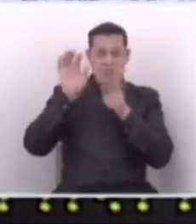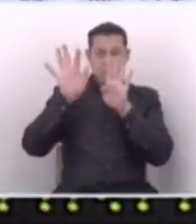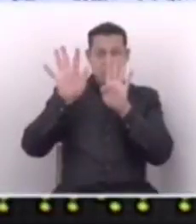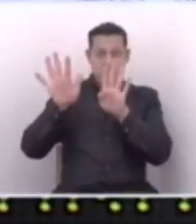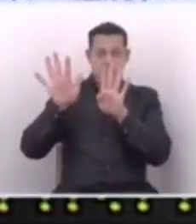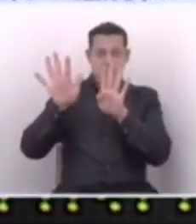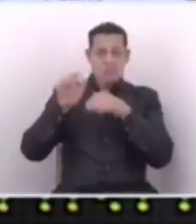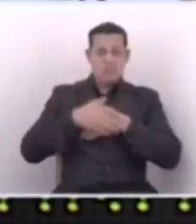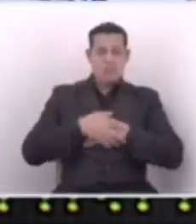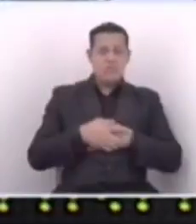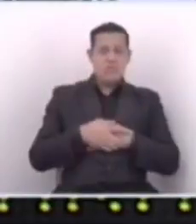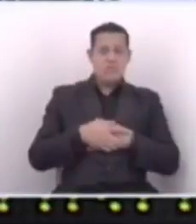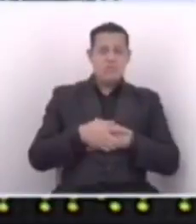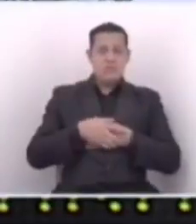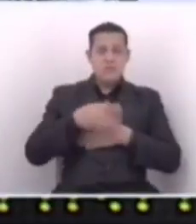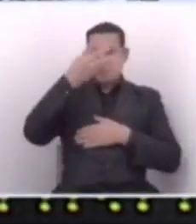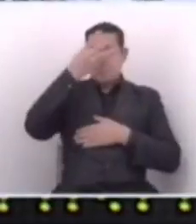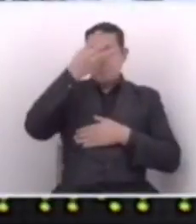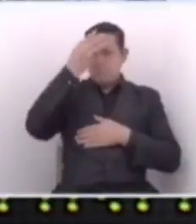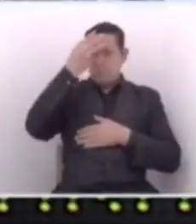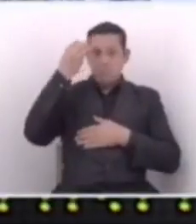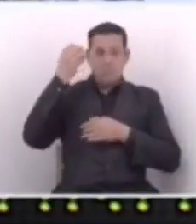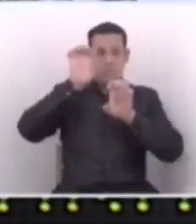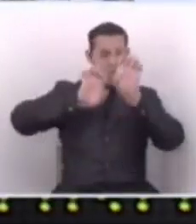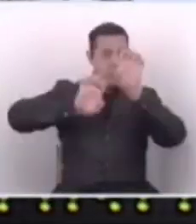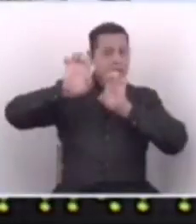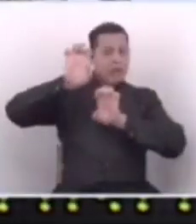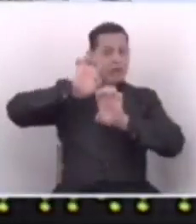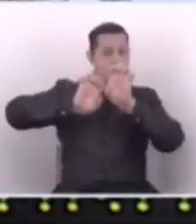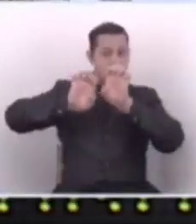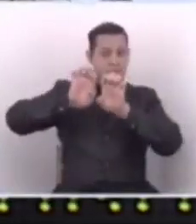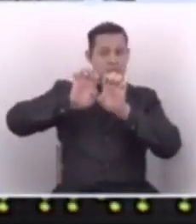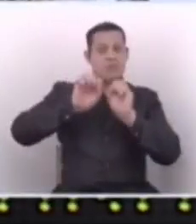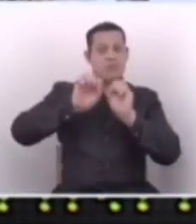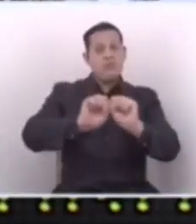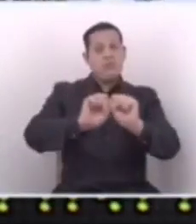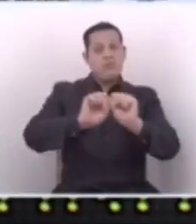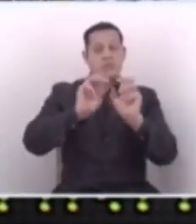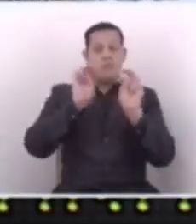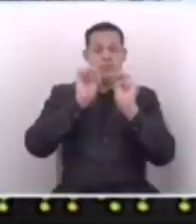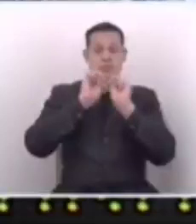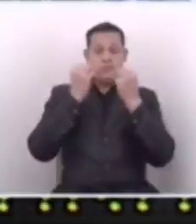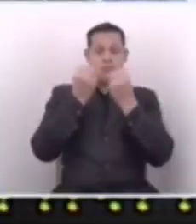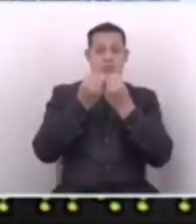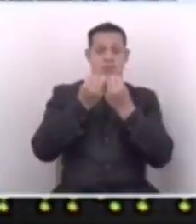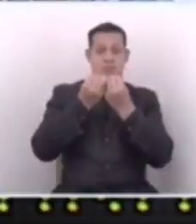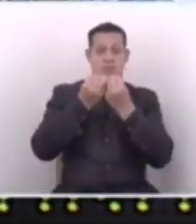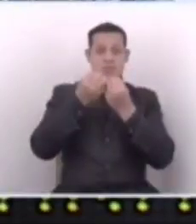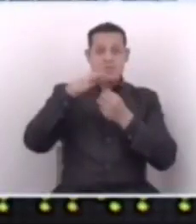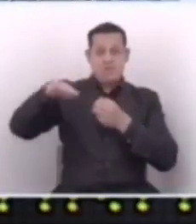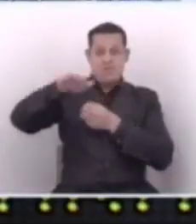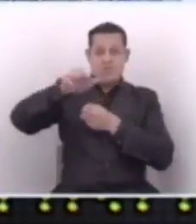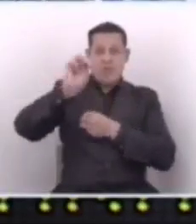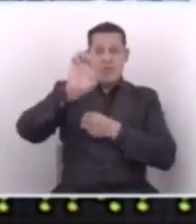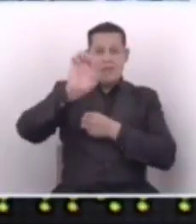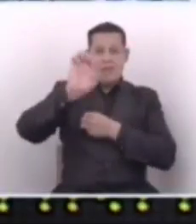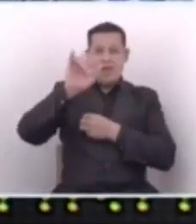2009. Se les olvidó evaluar la masacre de las pandillas que hicieron en